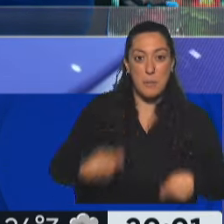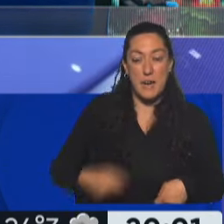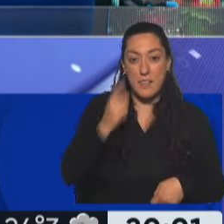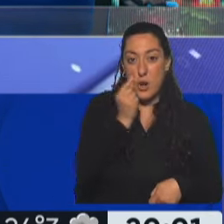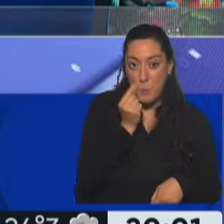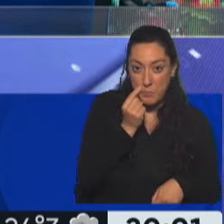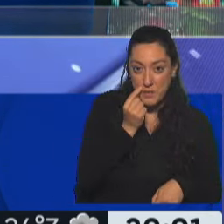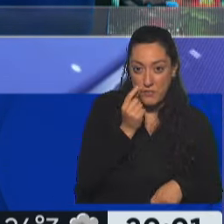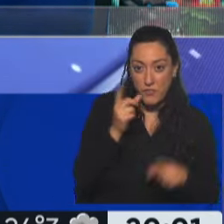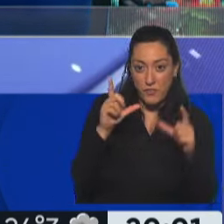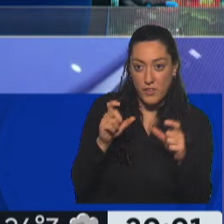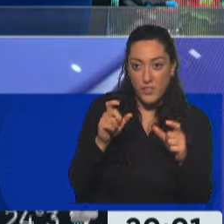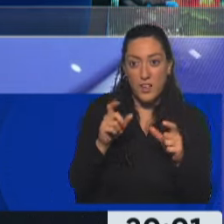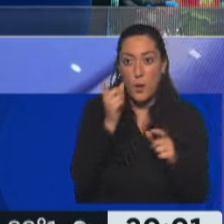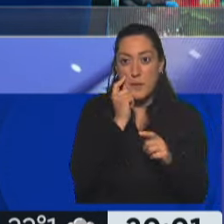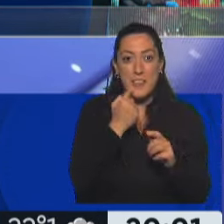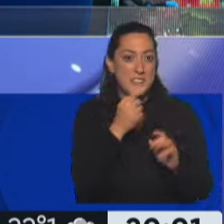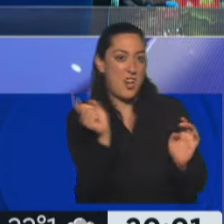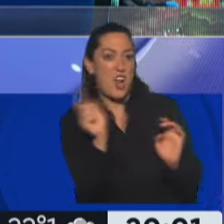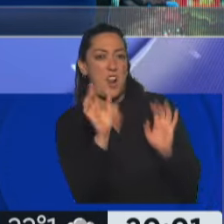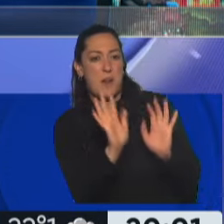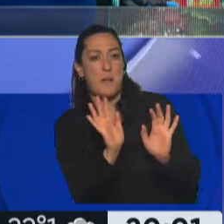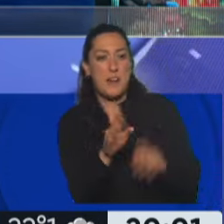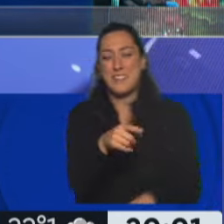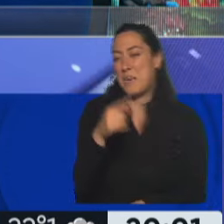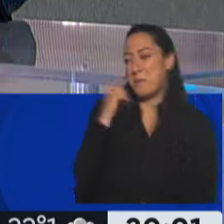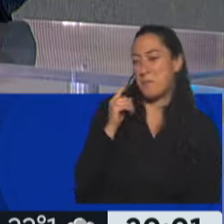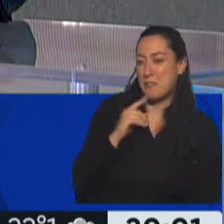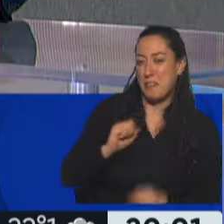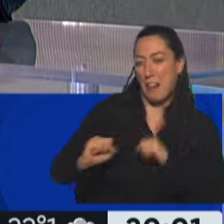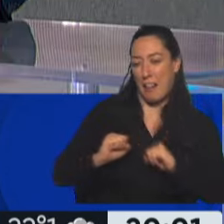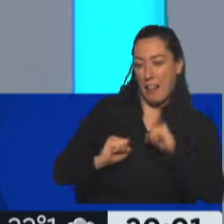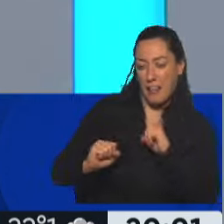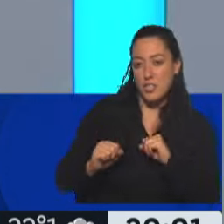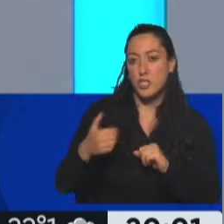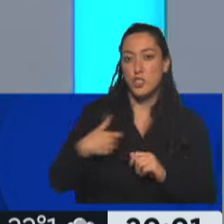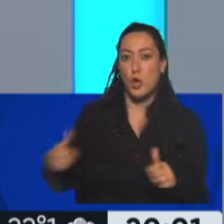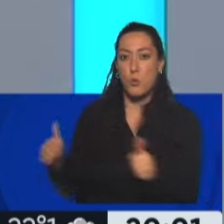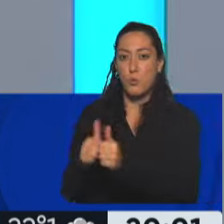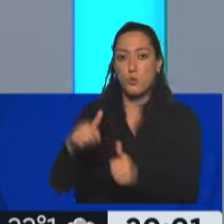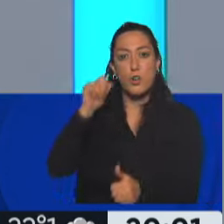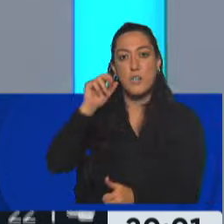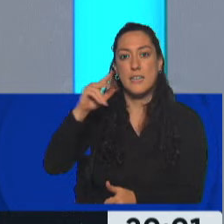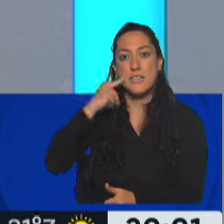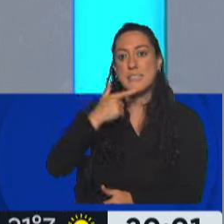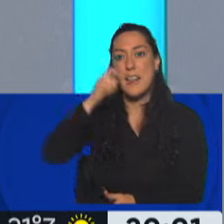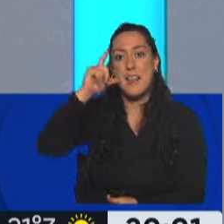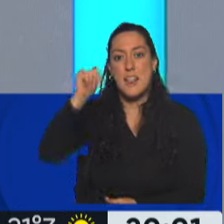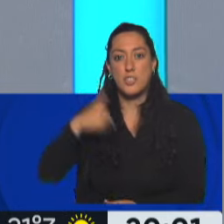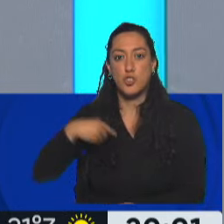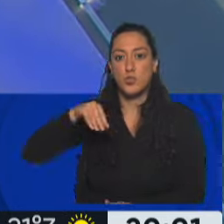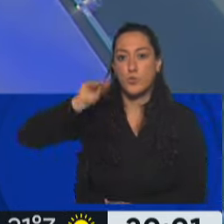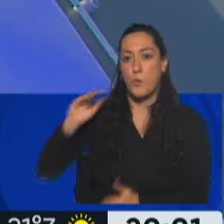Castro, obviamente, diciendo: no, para. A ella le encanta. Claro. A ella le encanta. Yo estoy con Griselda y voy a poner yo una foto